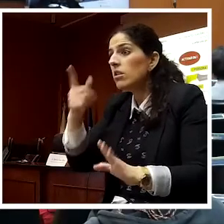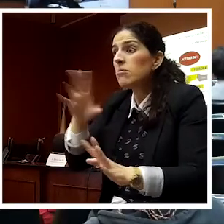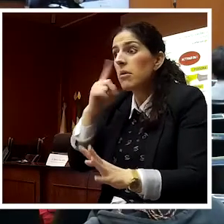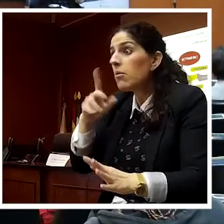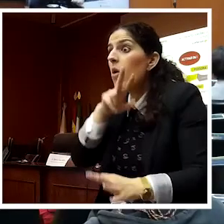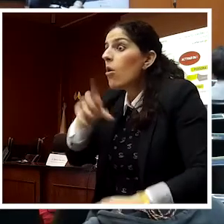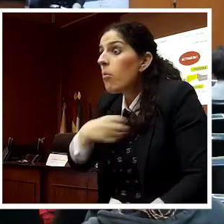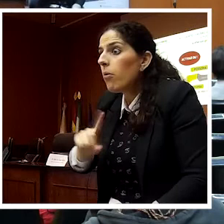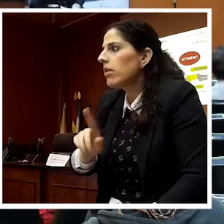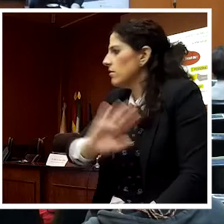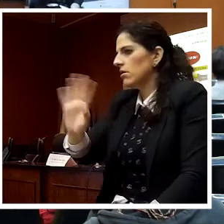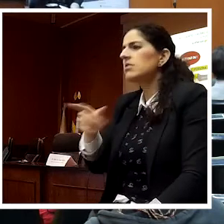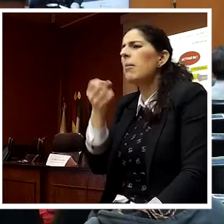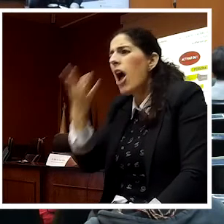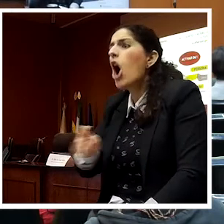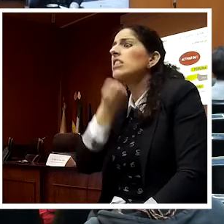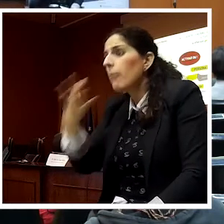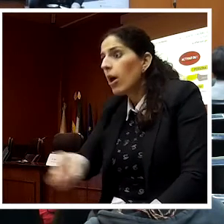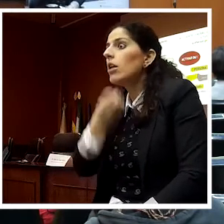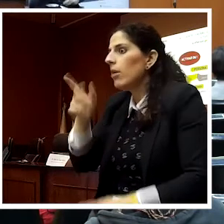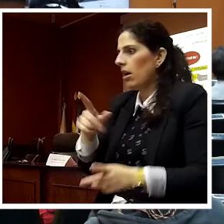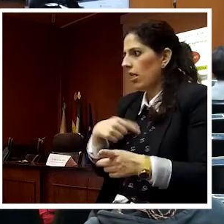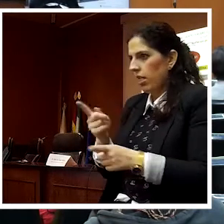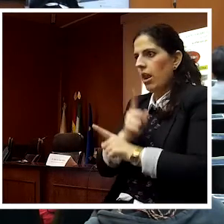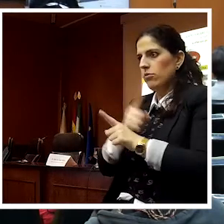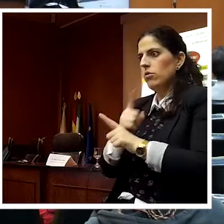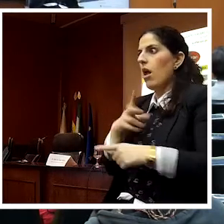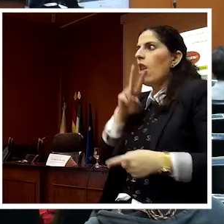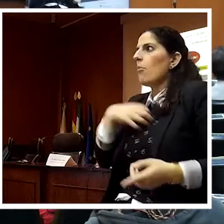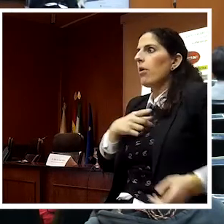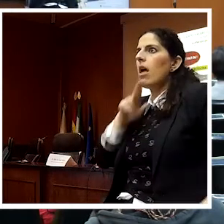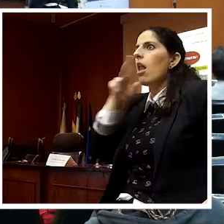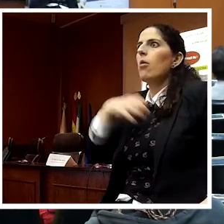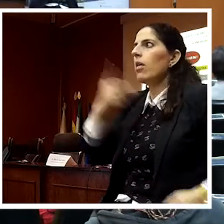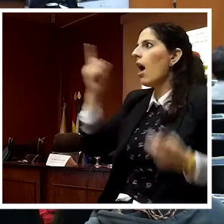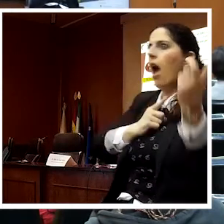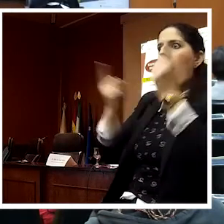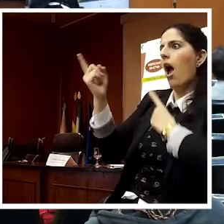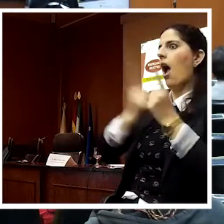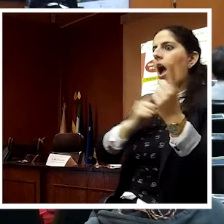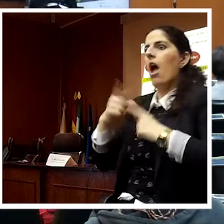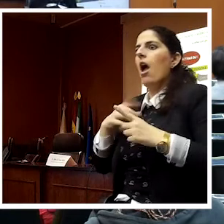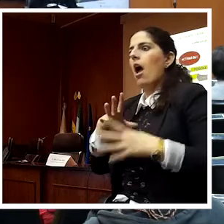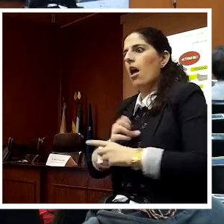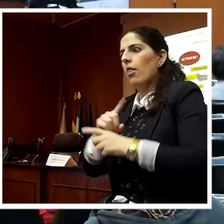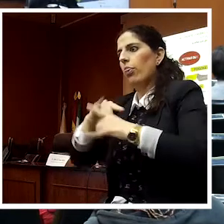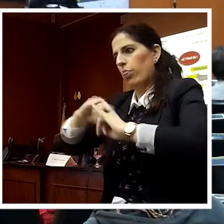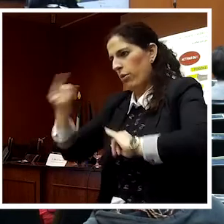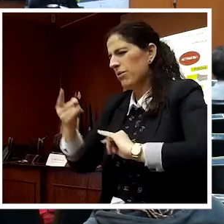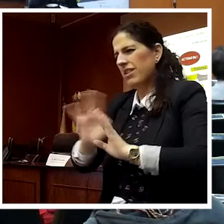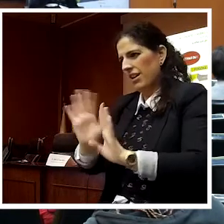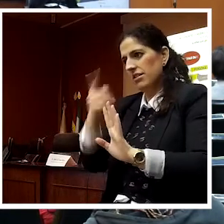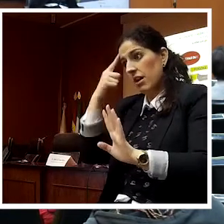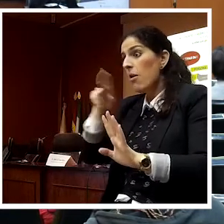estás mejor y qué te pasa y estás mejor. Es constante. Y cada vez que llega una persona y se arrima a esta persona, la misma pregunta. Y